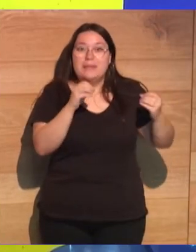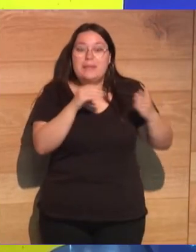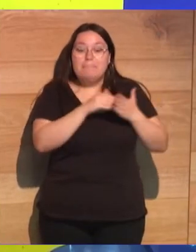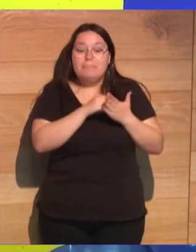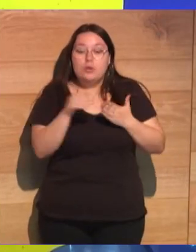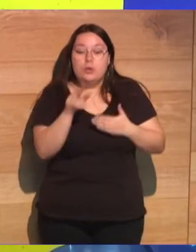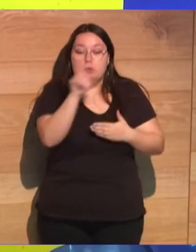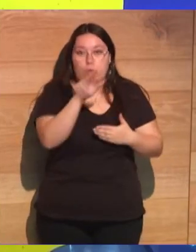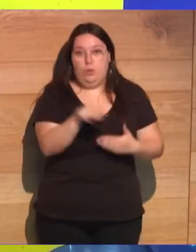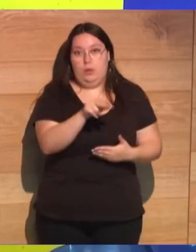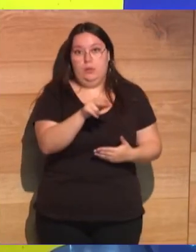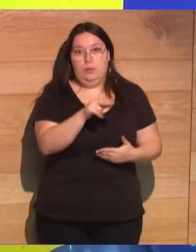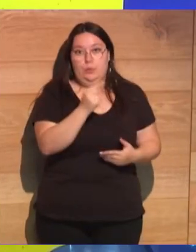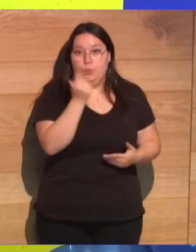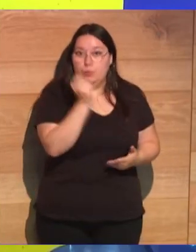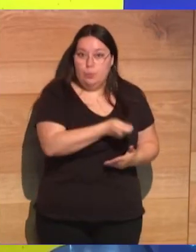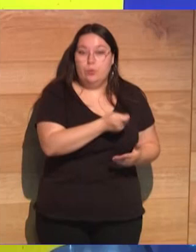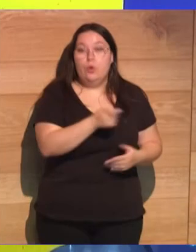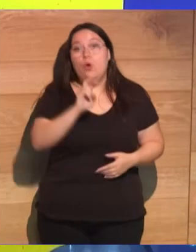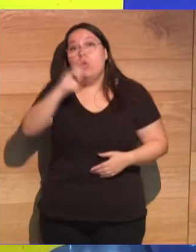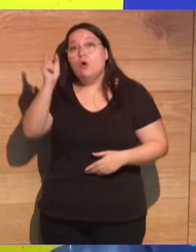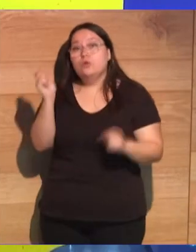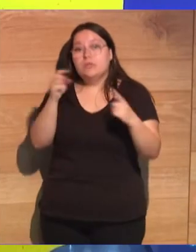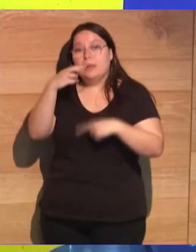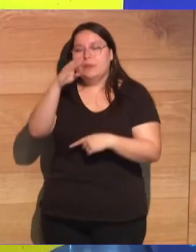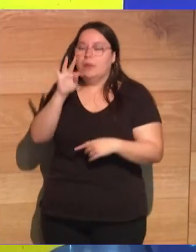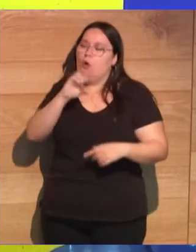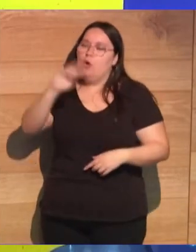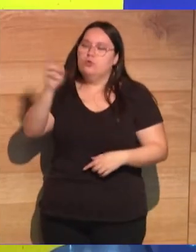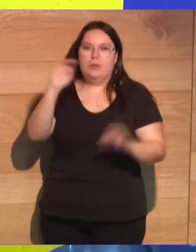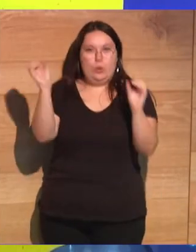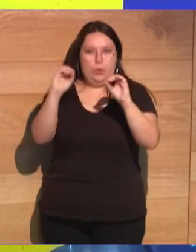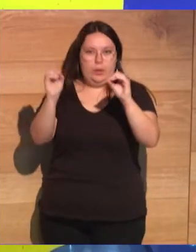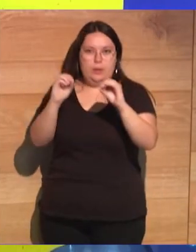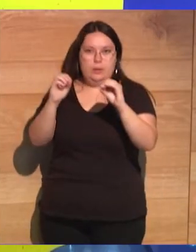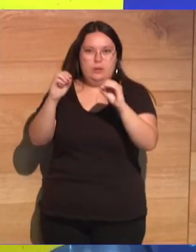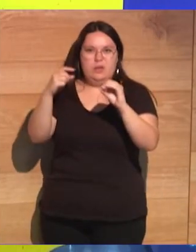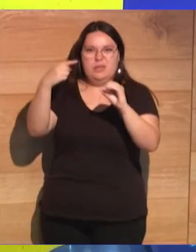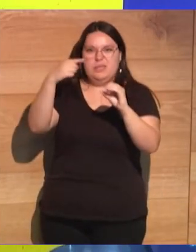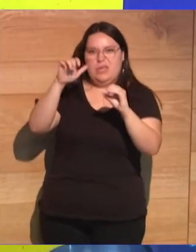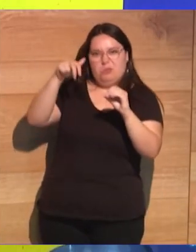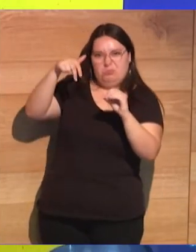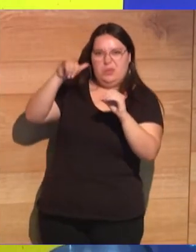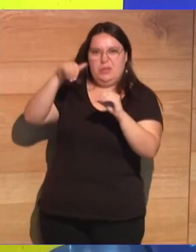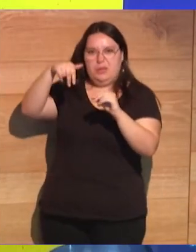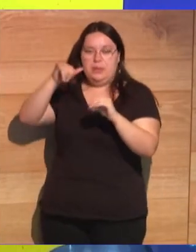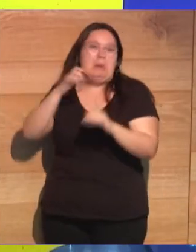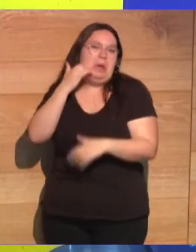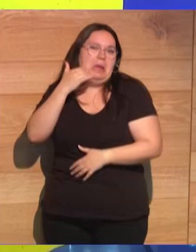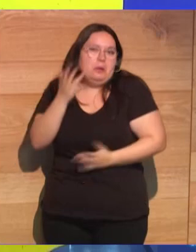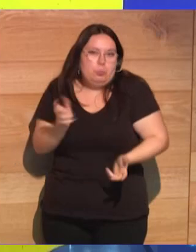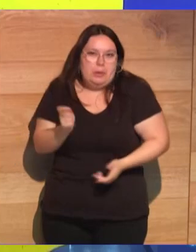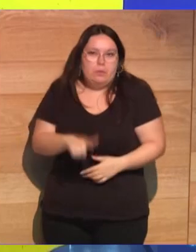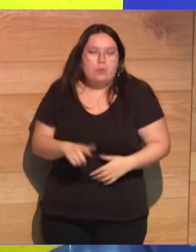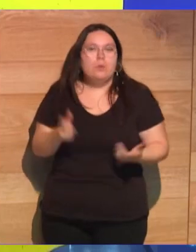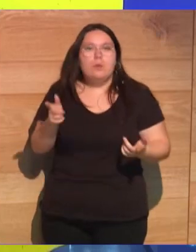dólares. Otro ChatGPT, por así decirlo, no ChatGPT, este de Google, el Gemini o Gemini, como queramos decirlo, pues creo que